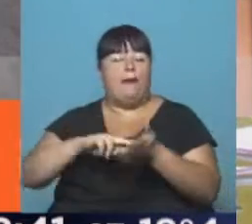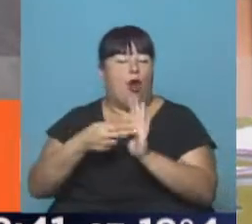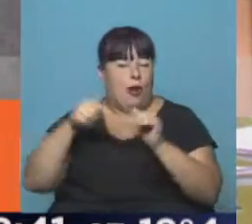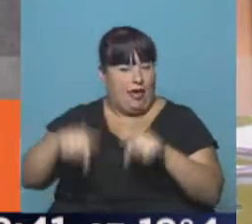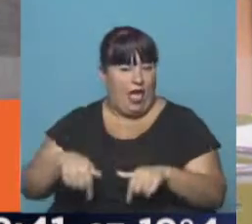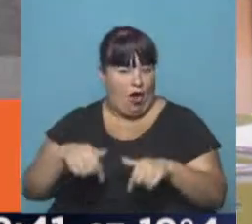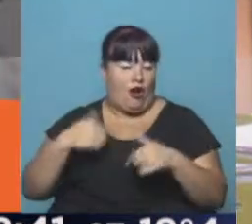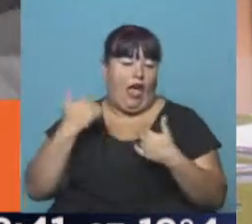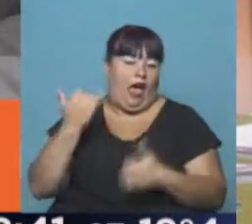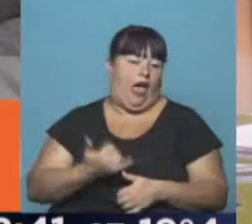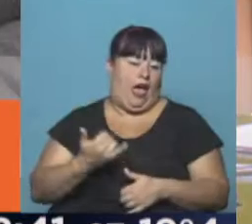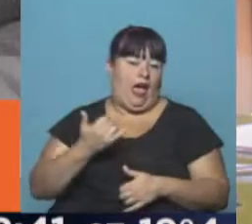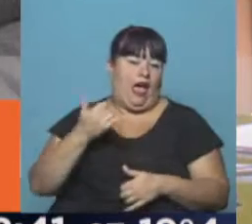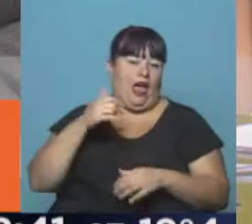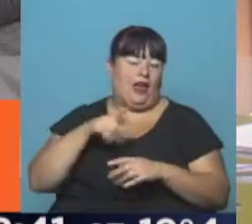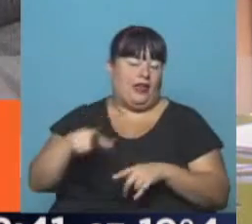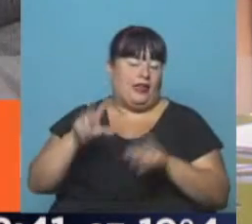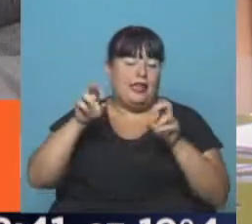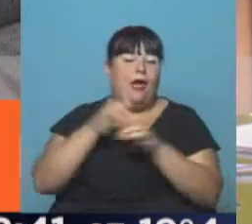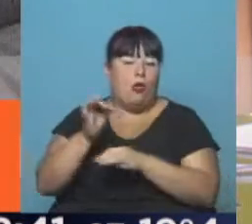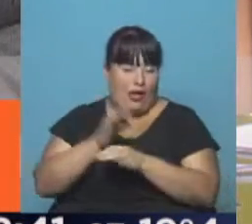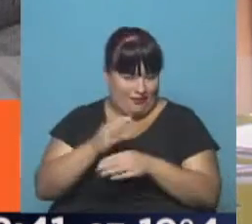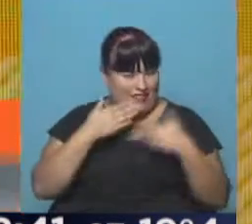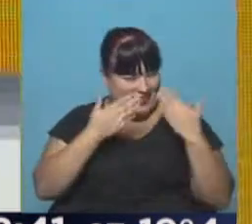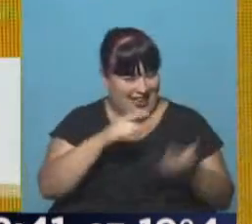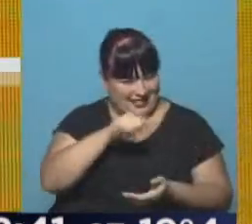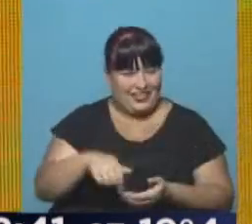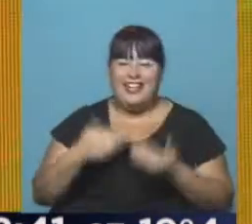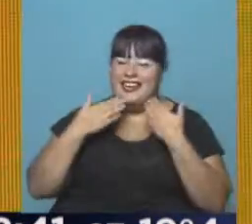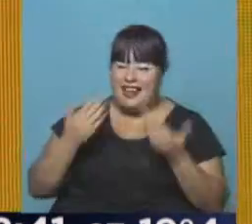hoy puede vivir circunstancialmente el tema de la educación. Gracias, Flavio. Muchísimas gracias a ustedes.